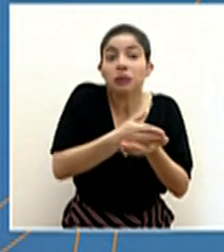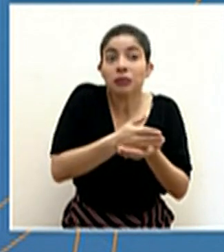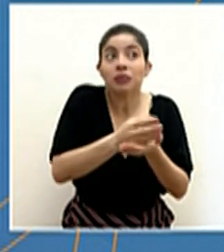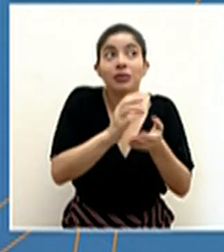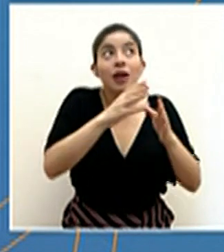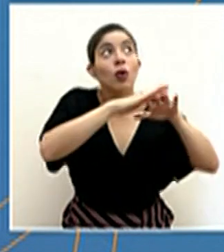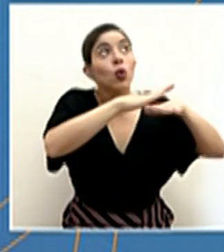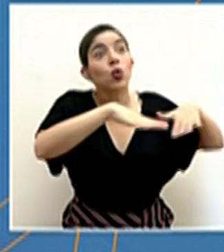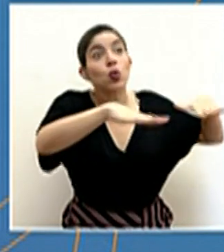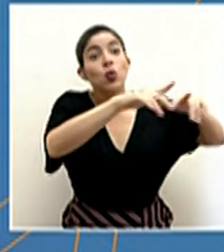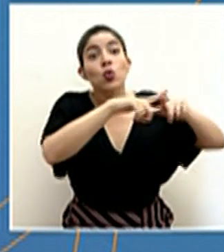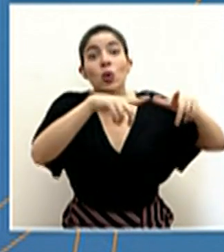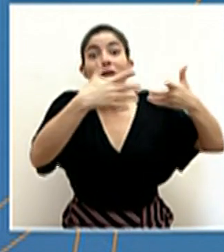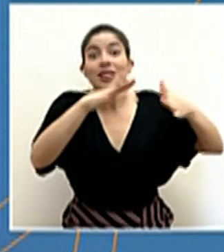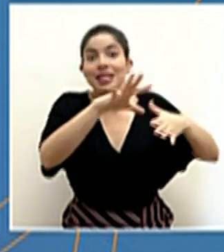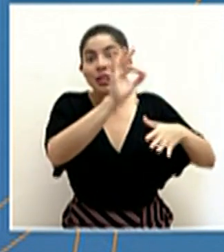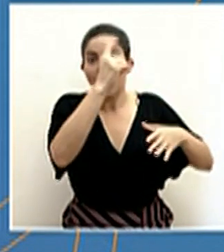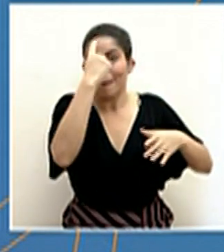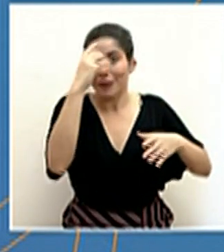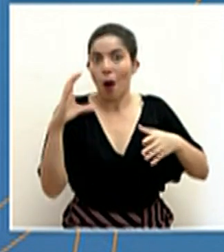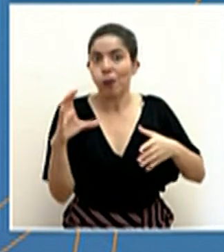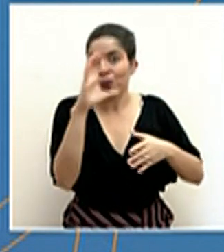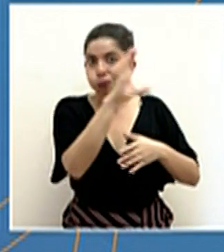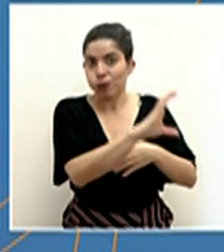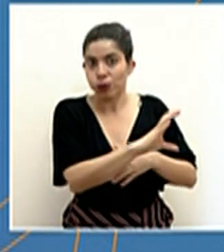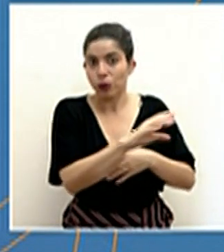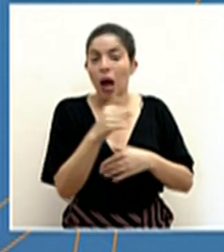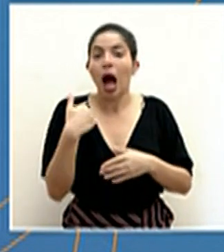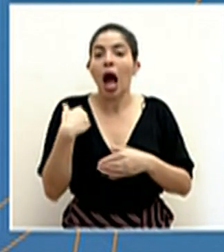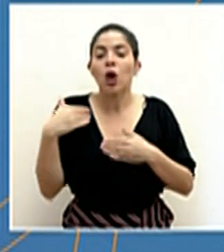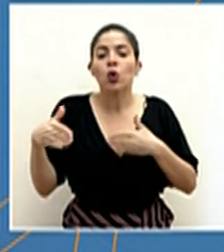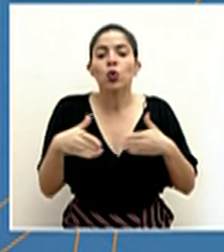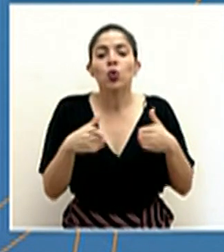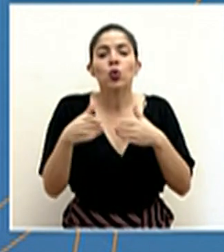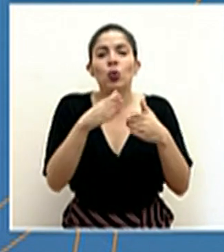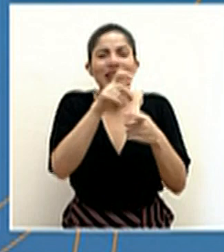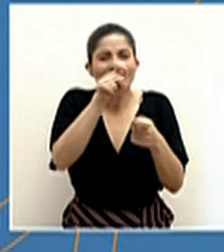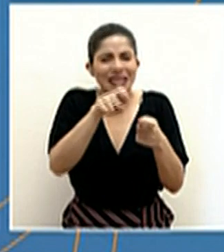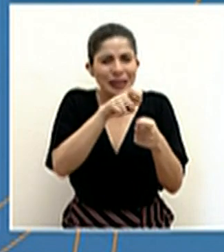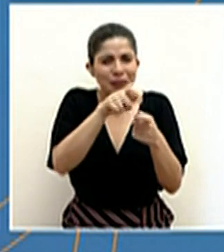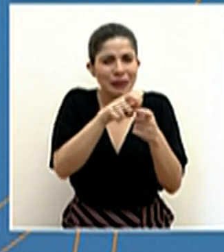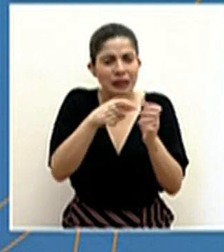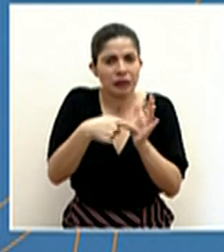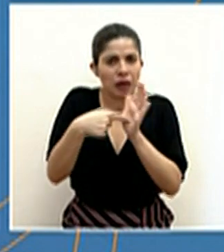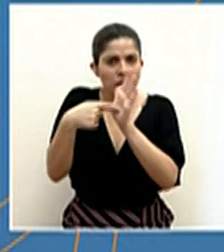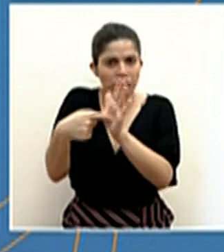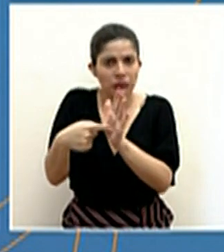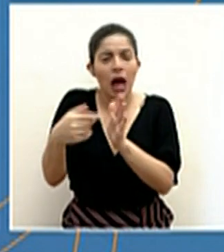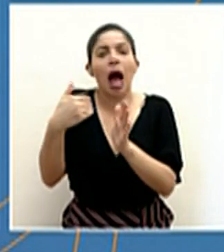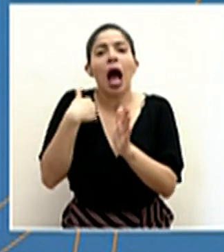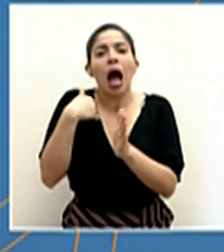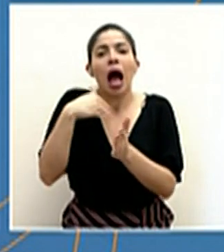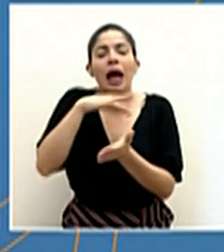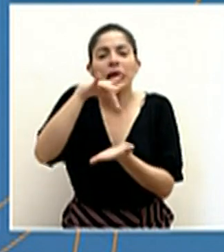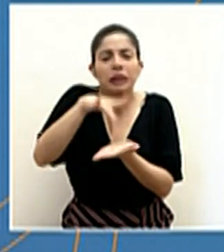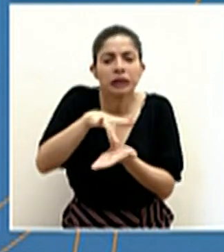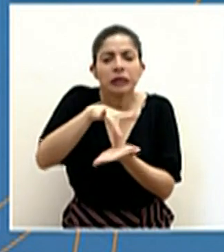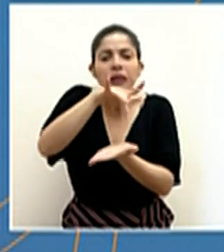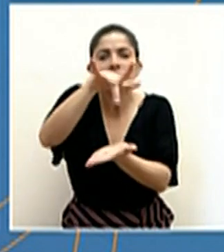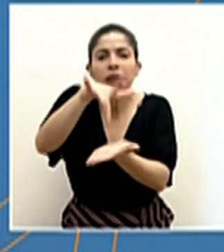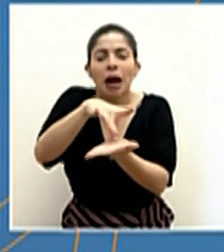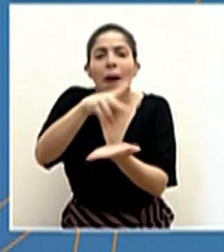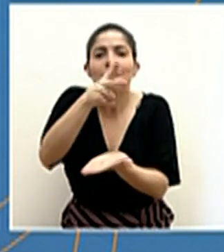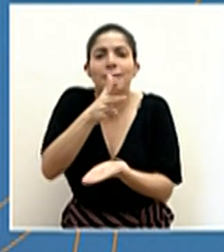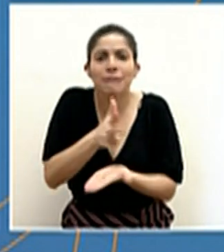se ha elegido, va a pasar por una ruta controlada con diferentes paradas que han sido